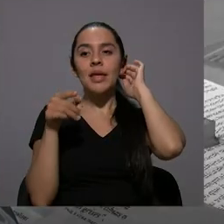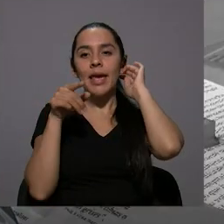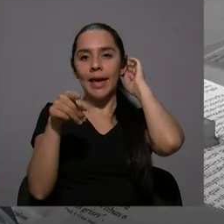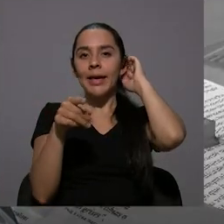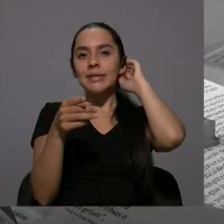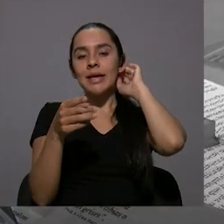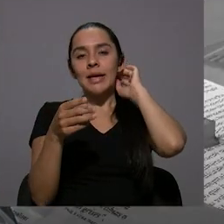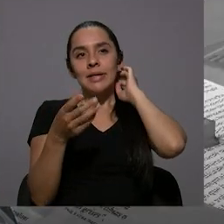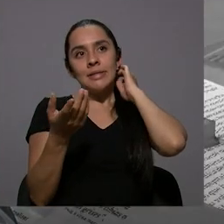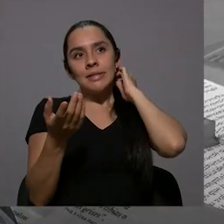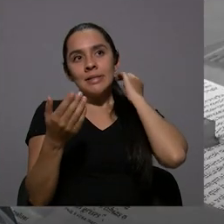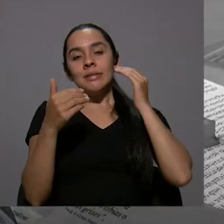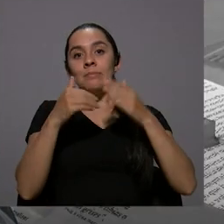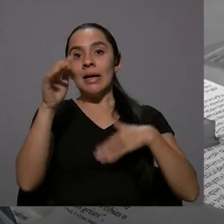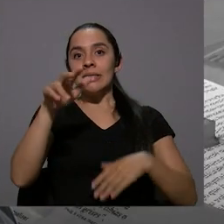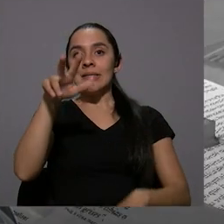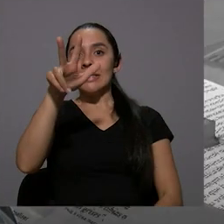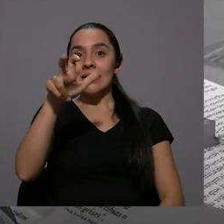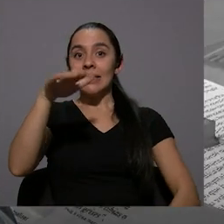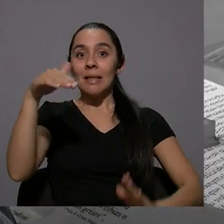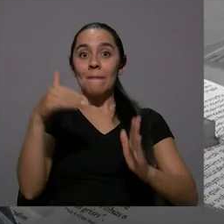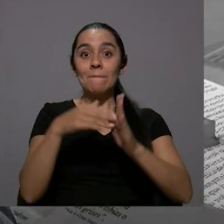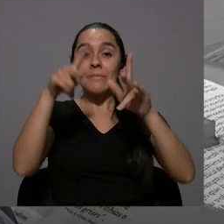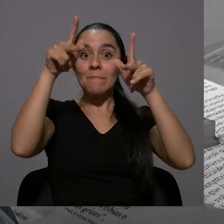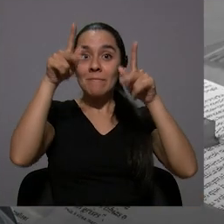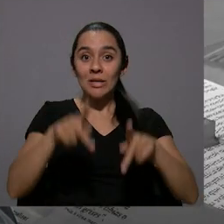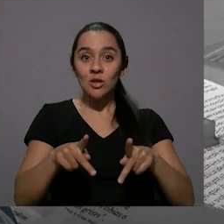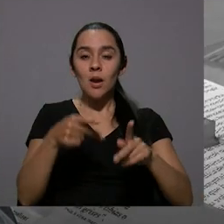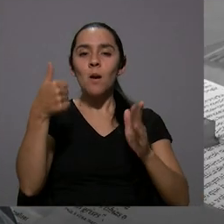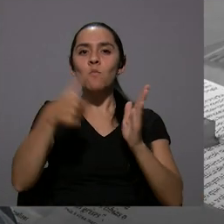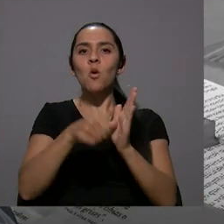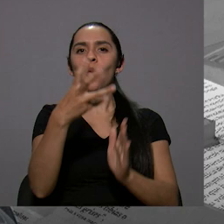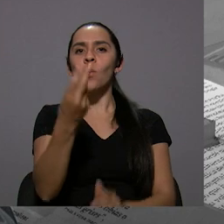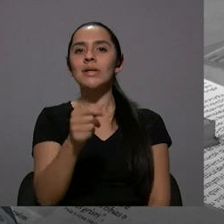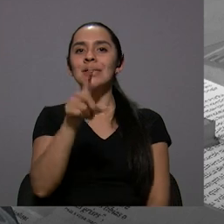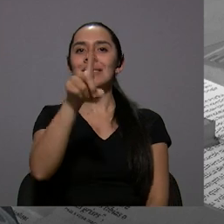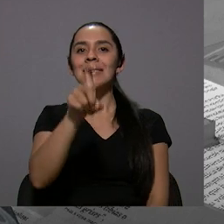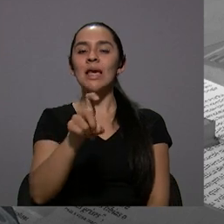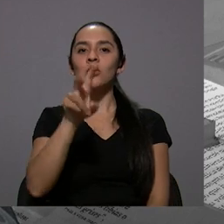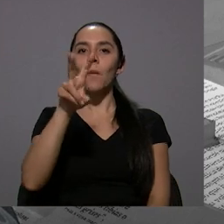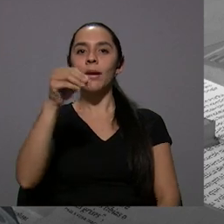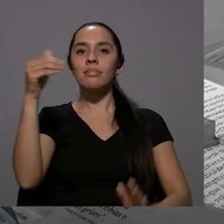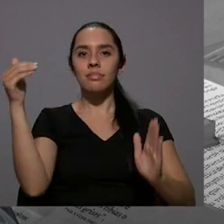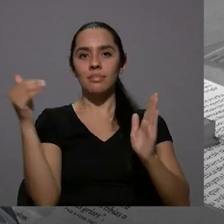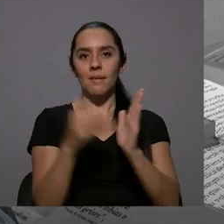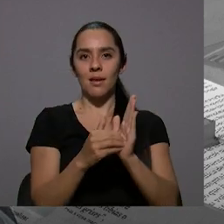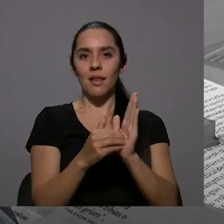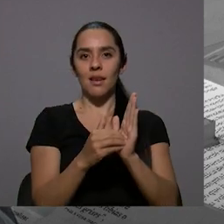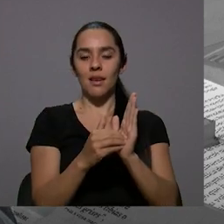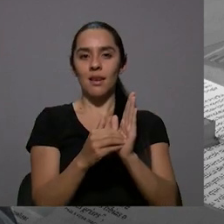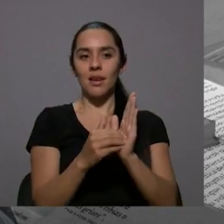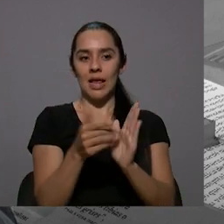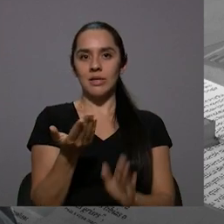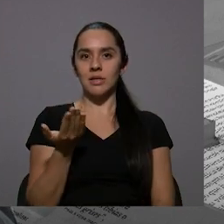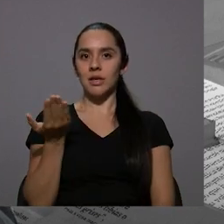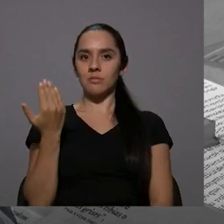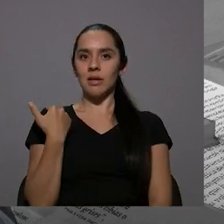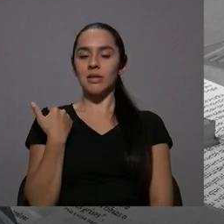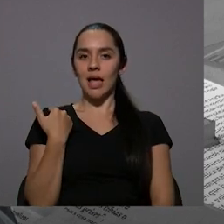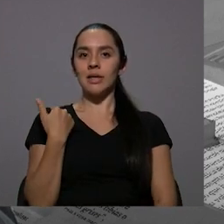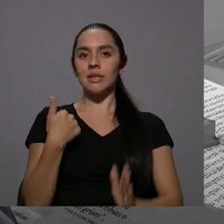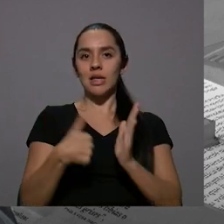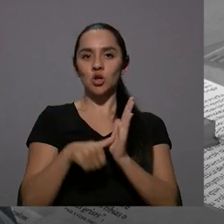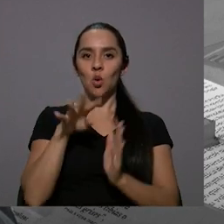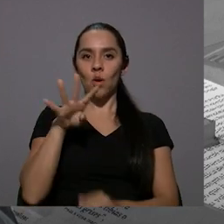universo de electores era de un poco más de 300,000 personas votaron alrededor de 120,000 en este pasadas elecciones del